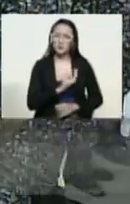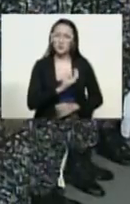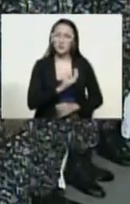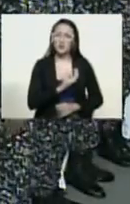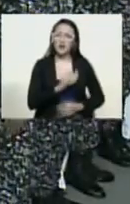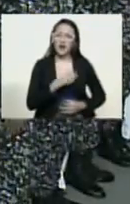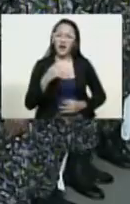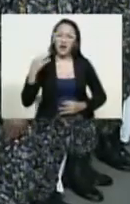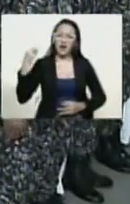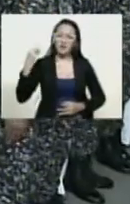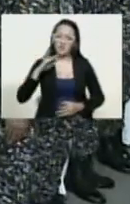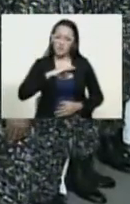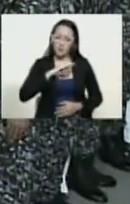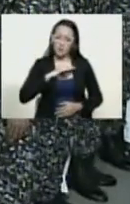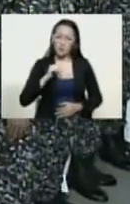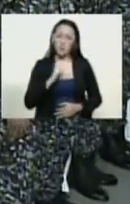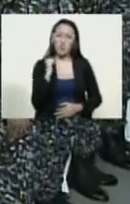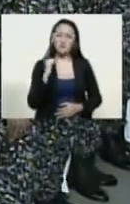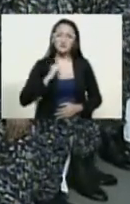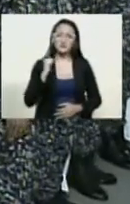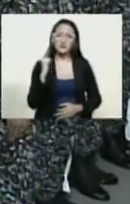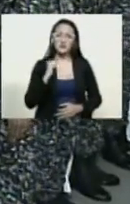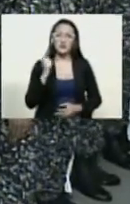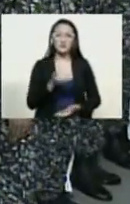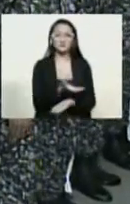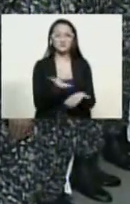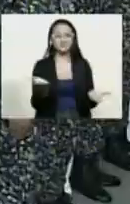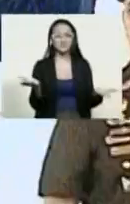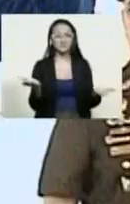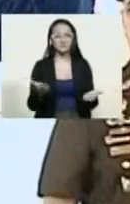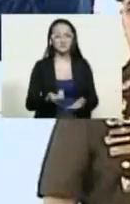desde el alma de policías bolivarianos,